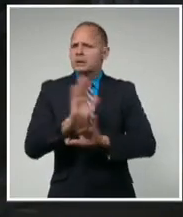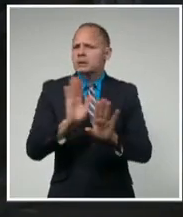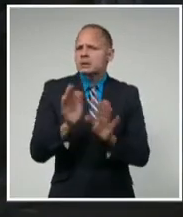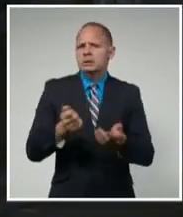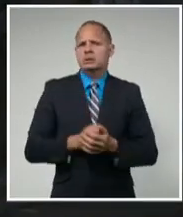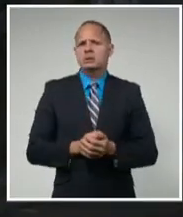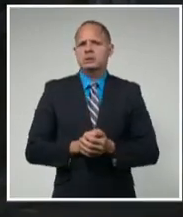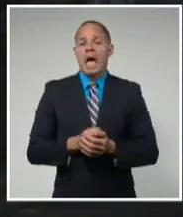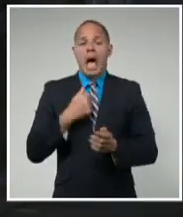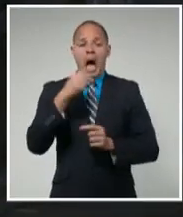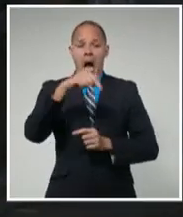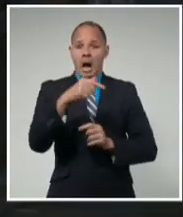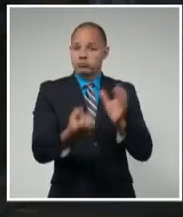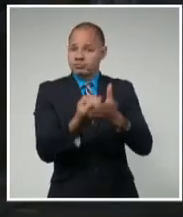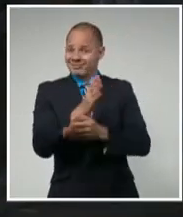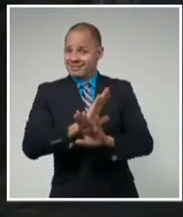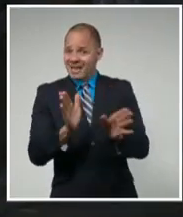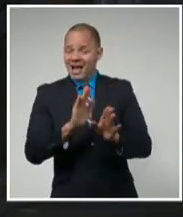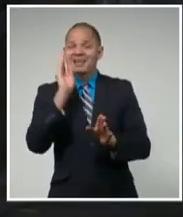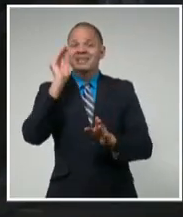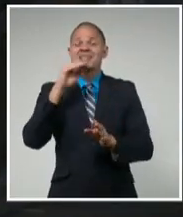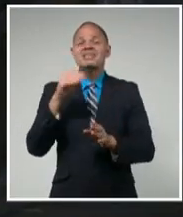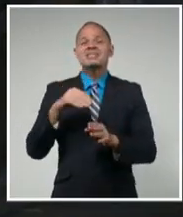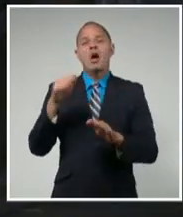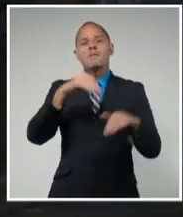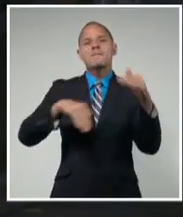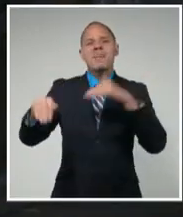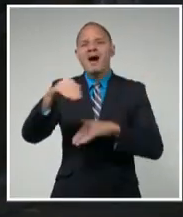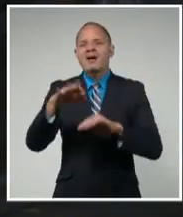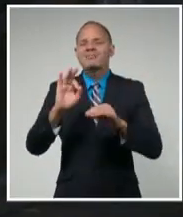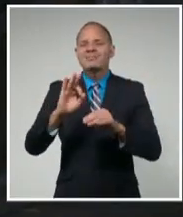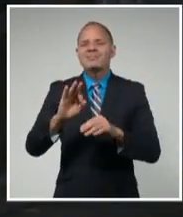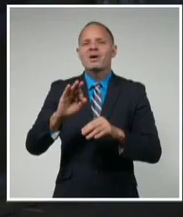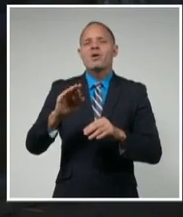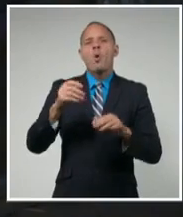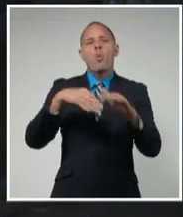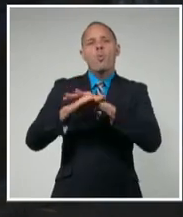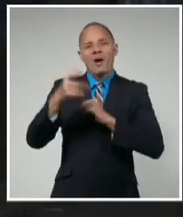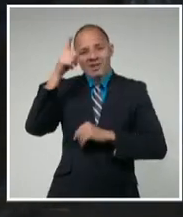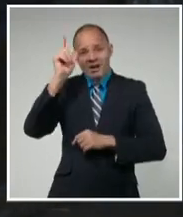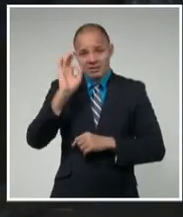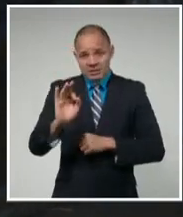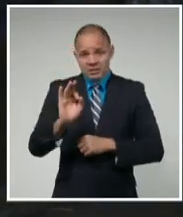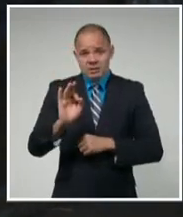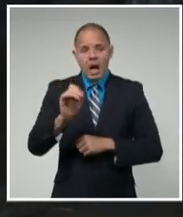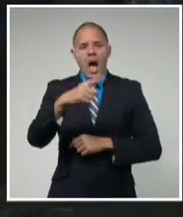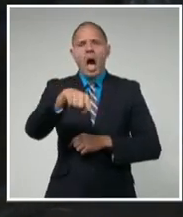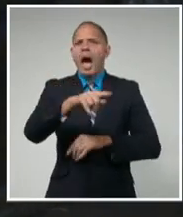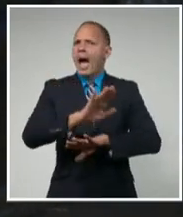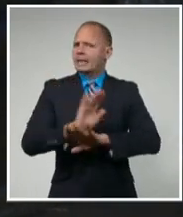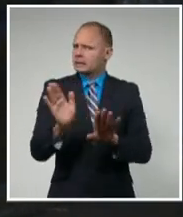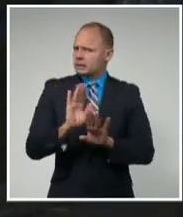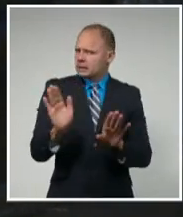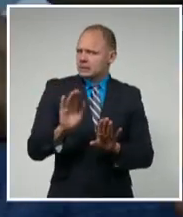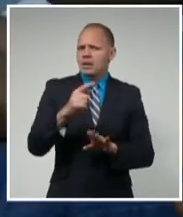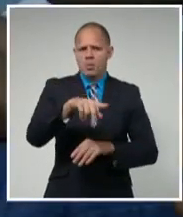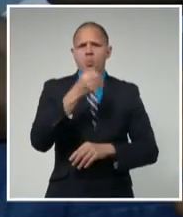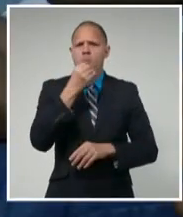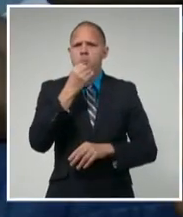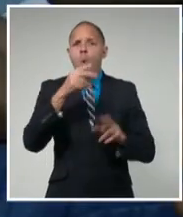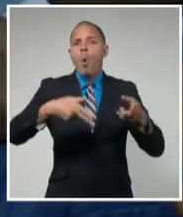nuevo hotel 5 estrellas en Guadalajara, y también con un impacto social con la inauguración